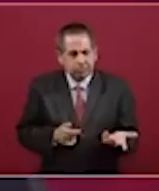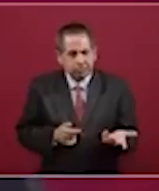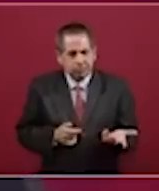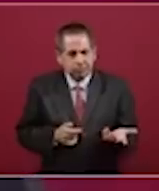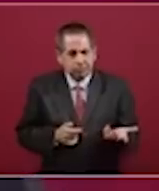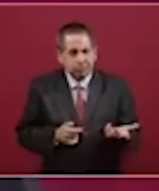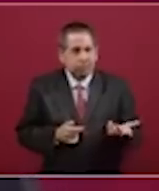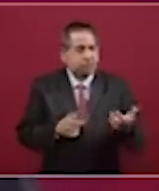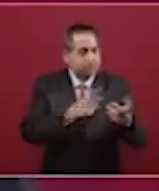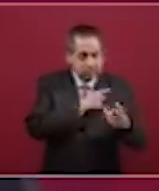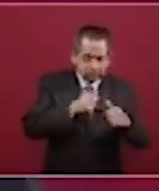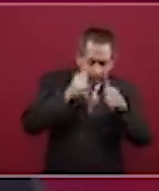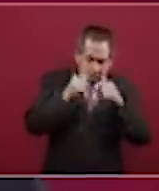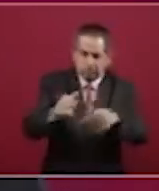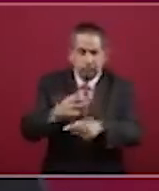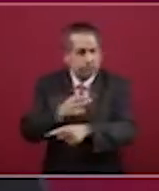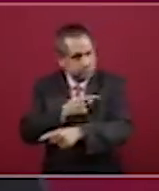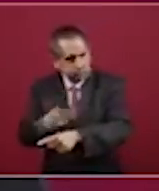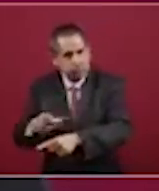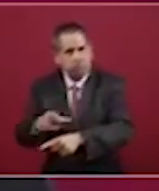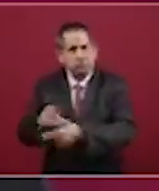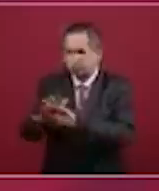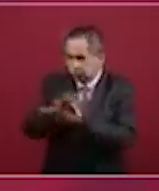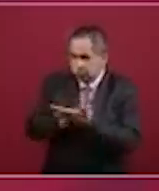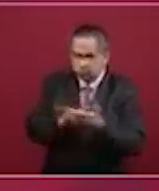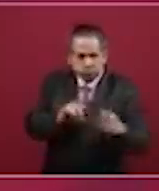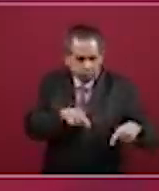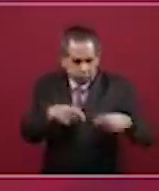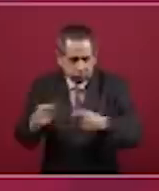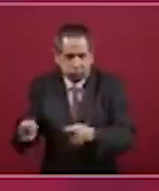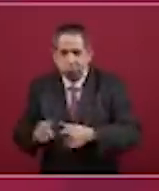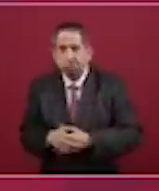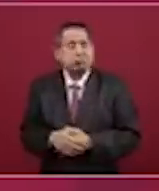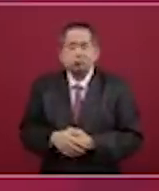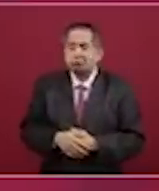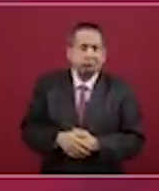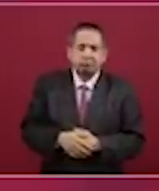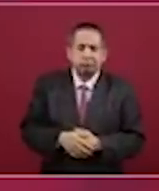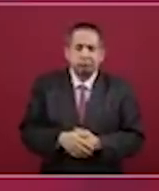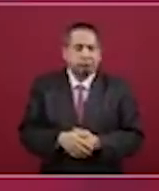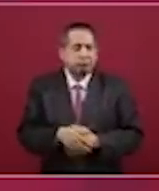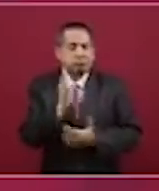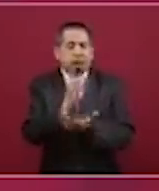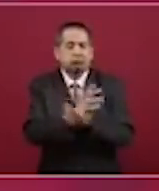a la gente humilde, a la gente pobre, y que la educación estaba